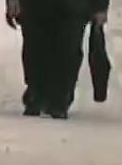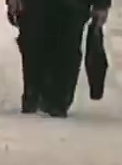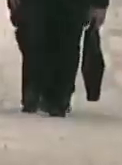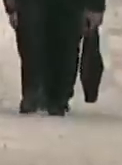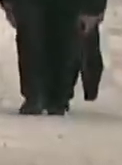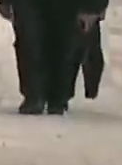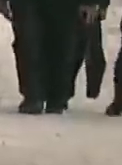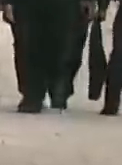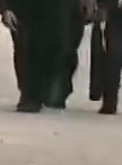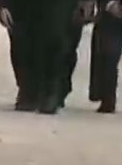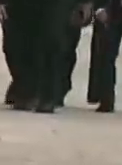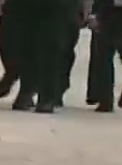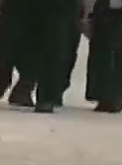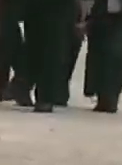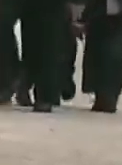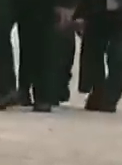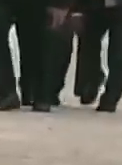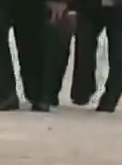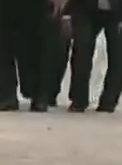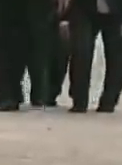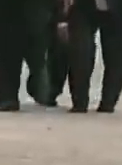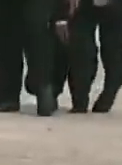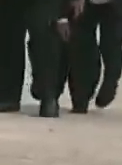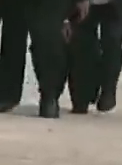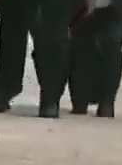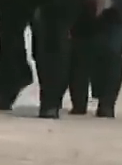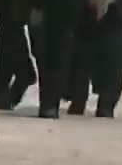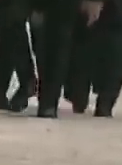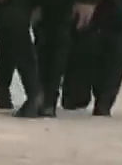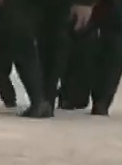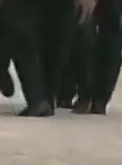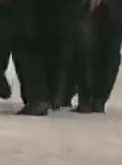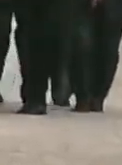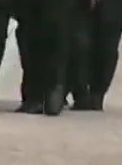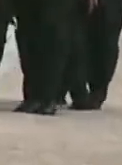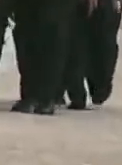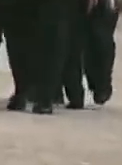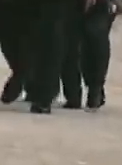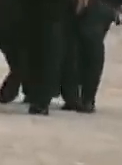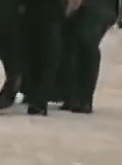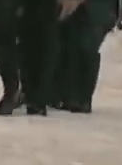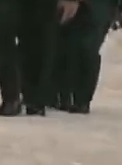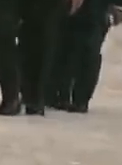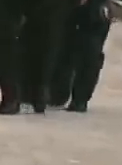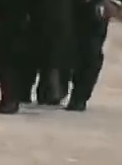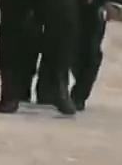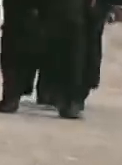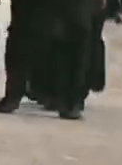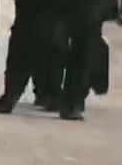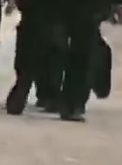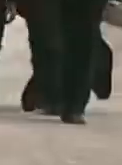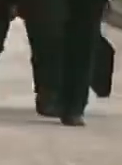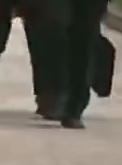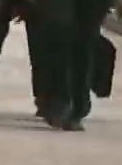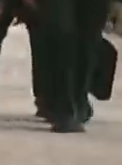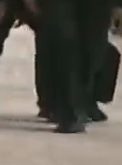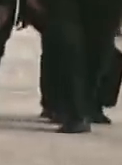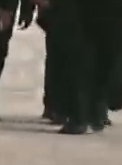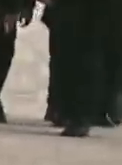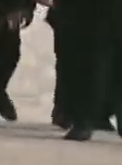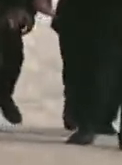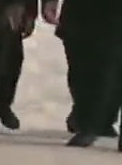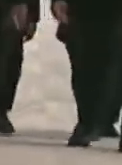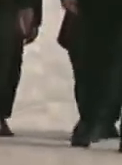Herrera, al maestro de las letras. Tienen ustedes la llegada del jefe de Estado venezolano, el presidente constitucional Nicolás Maduro,